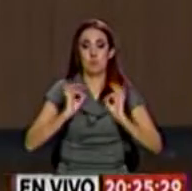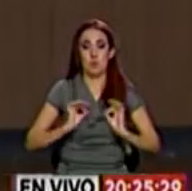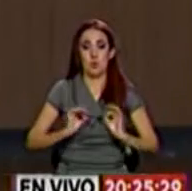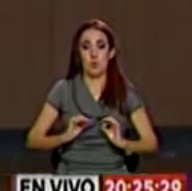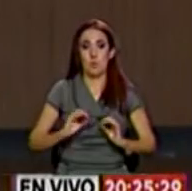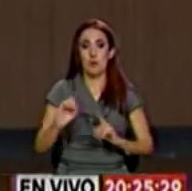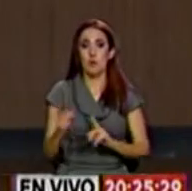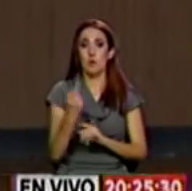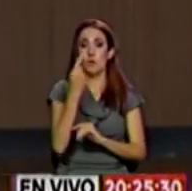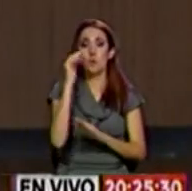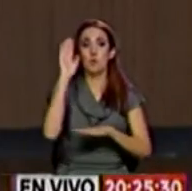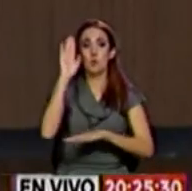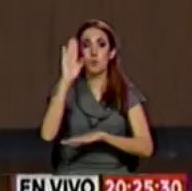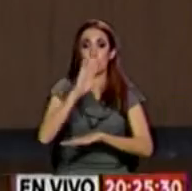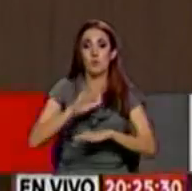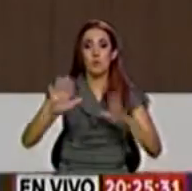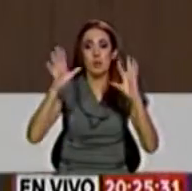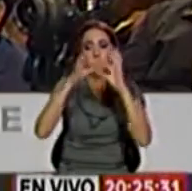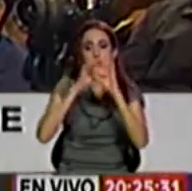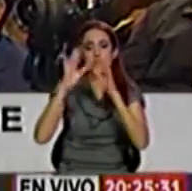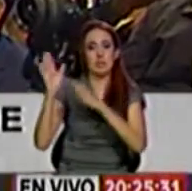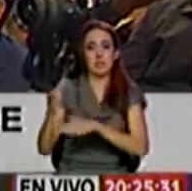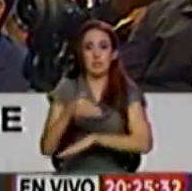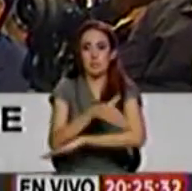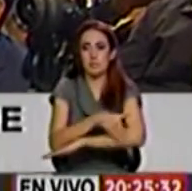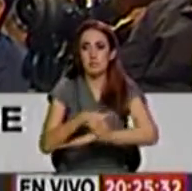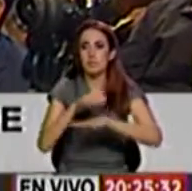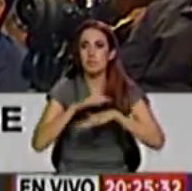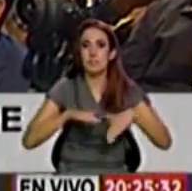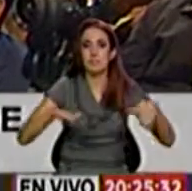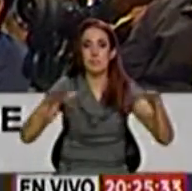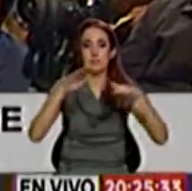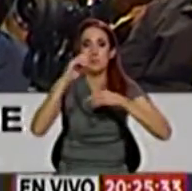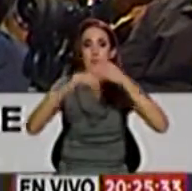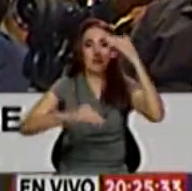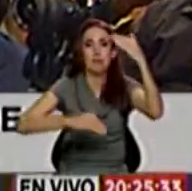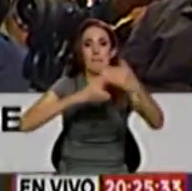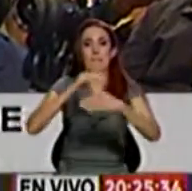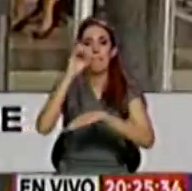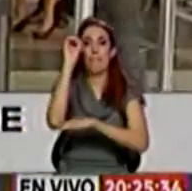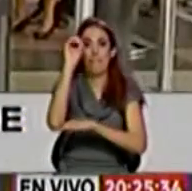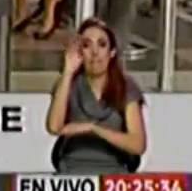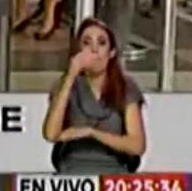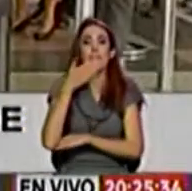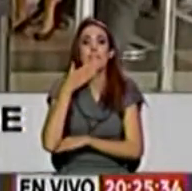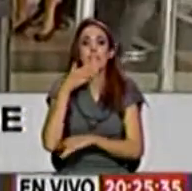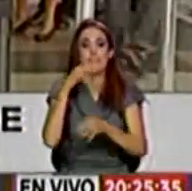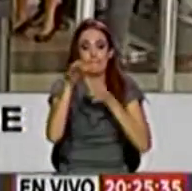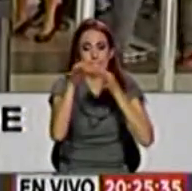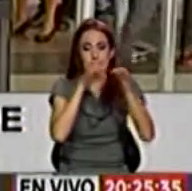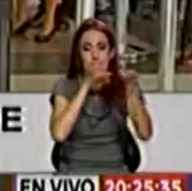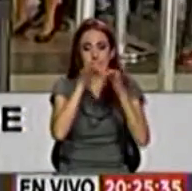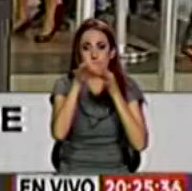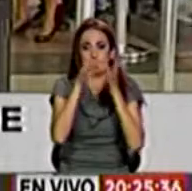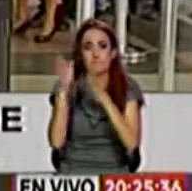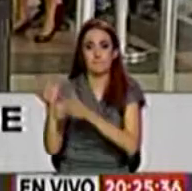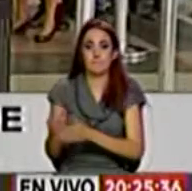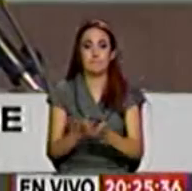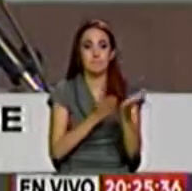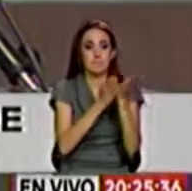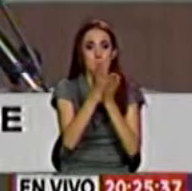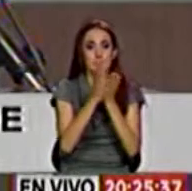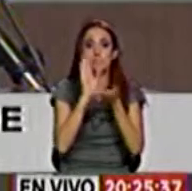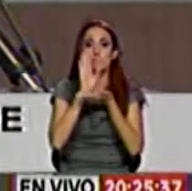los compromisos del Pacto por la Seguridad Vial. En Quito se llevó a cabo una conferencia en la que se explicó cómo pueden acceder a los servicios del